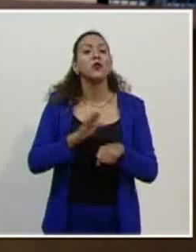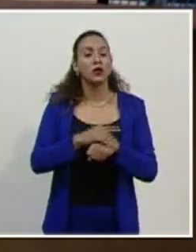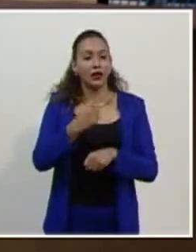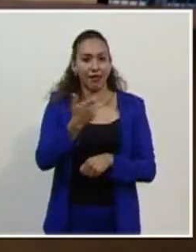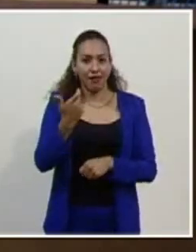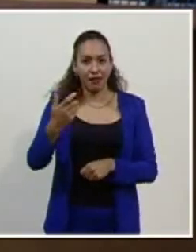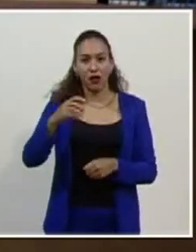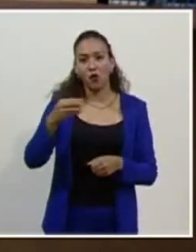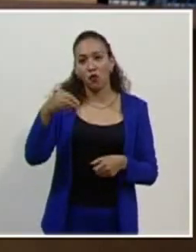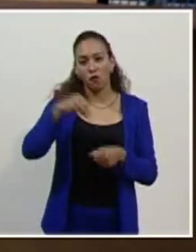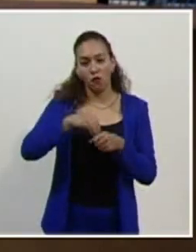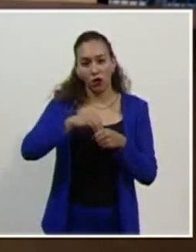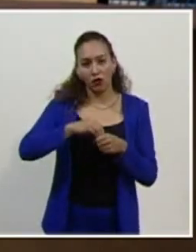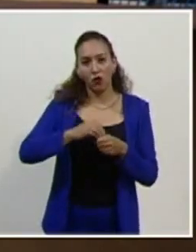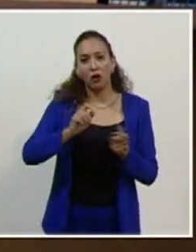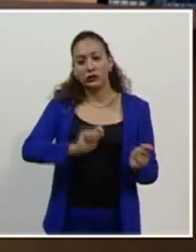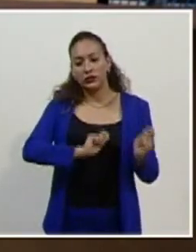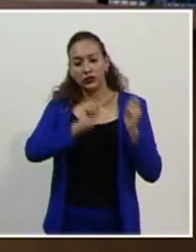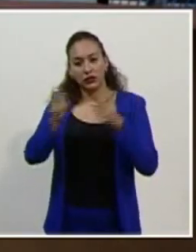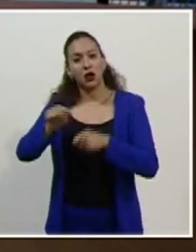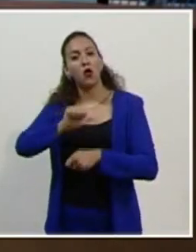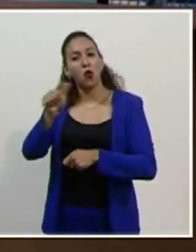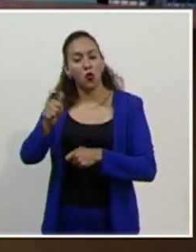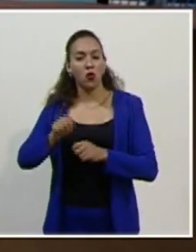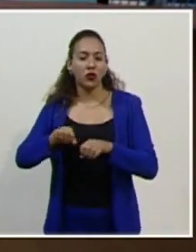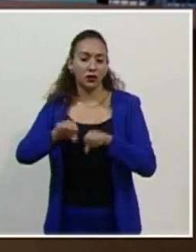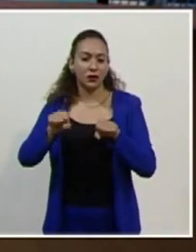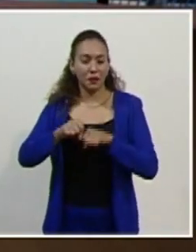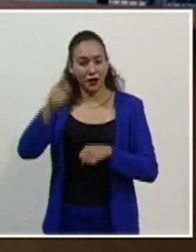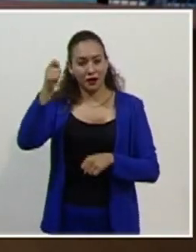de Pensiones para el Bienestar.